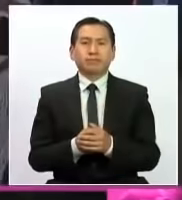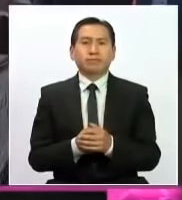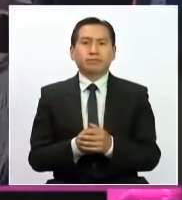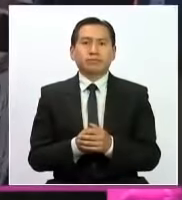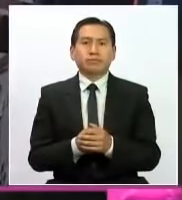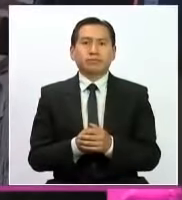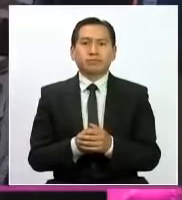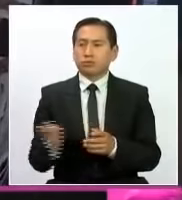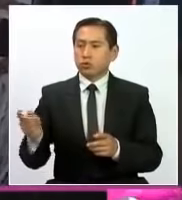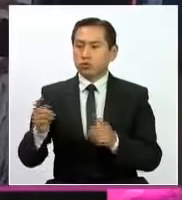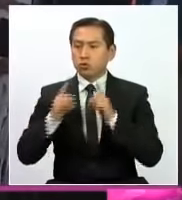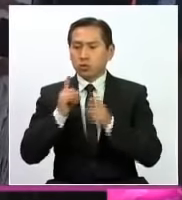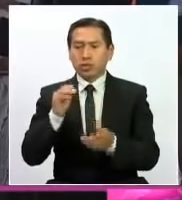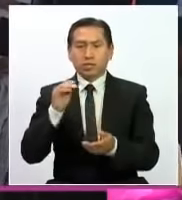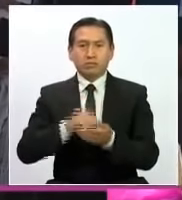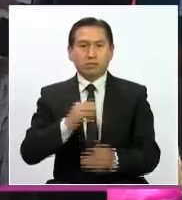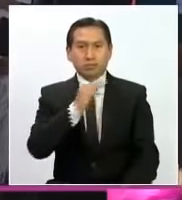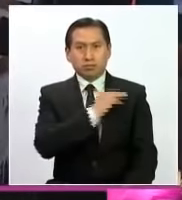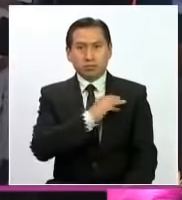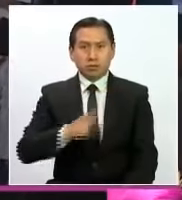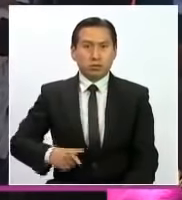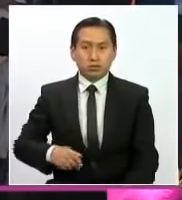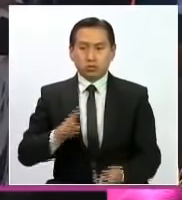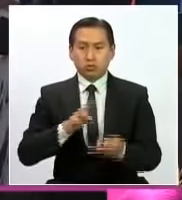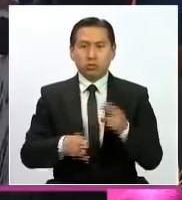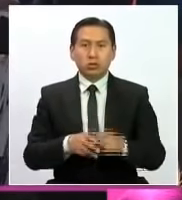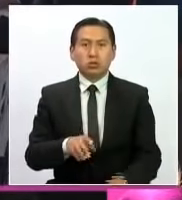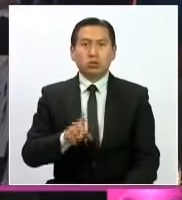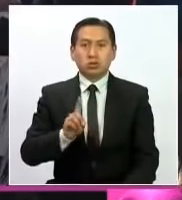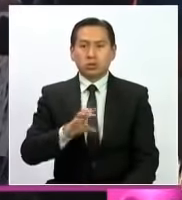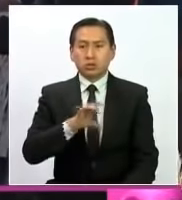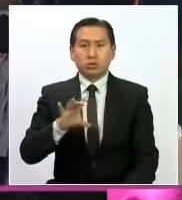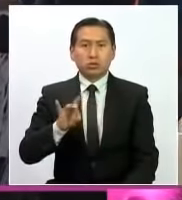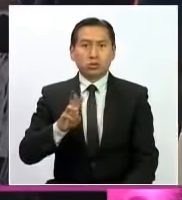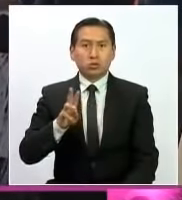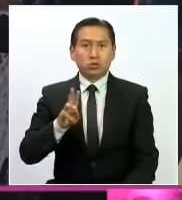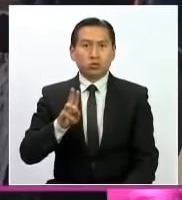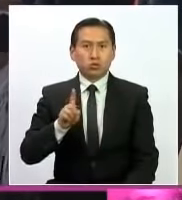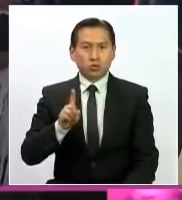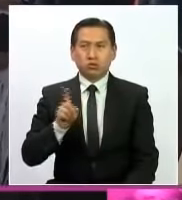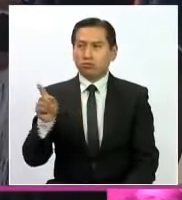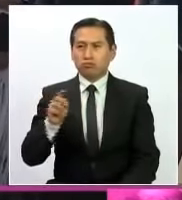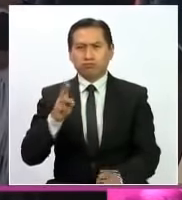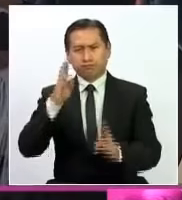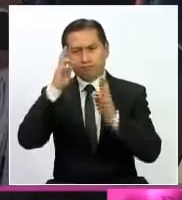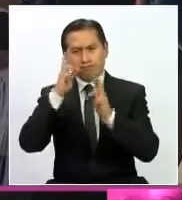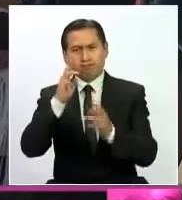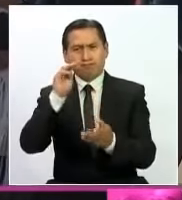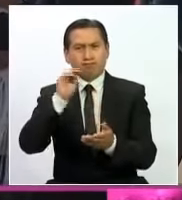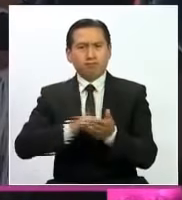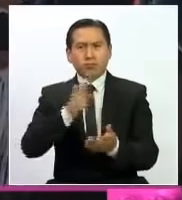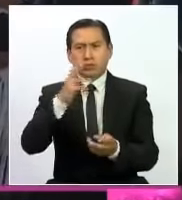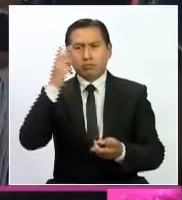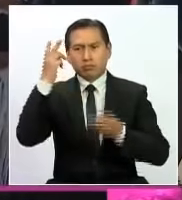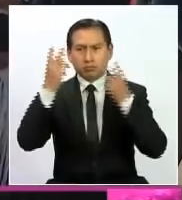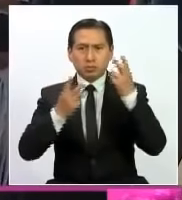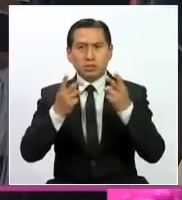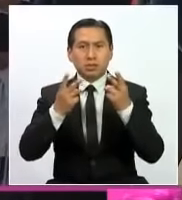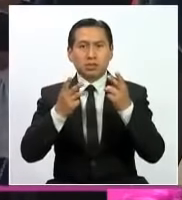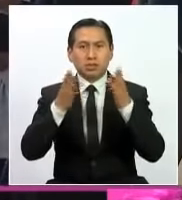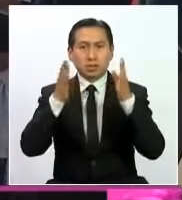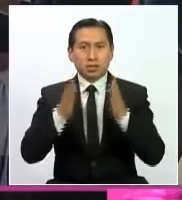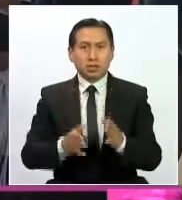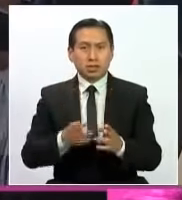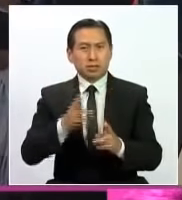ordenanza municipal 181, declara huésped ilustre de la ciudad de Nuestra Señora de la